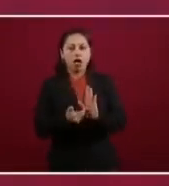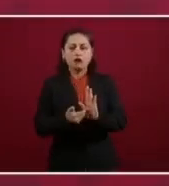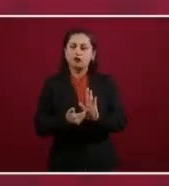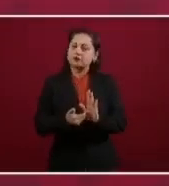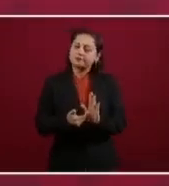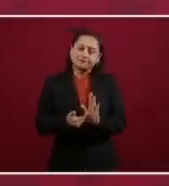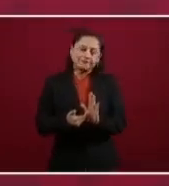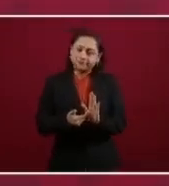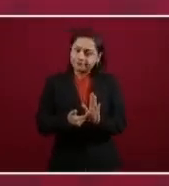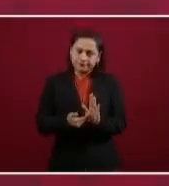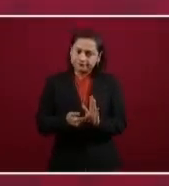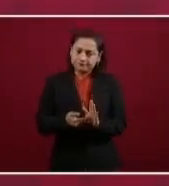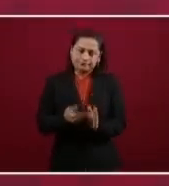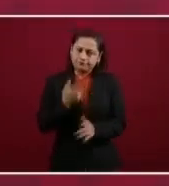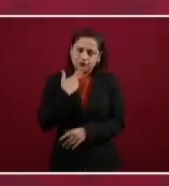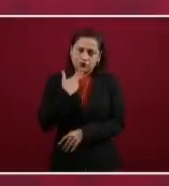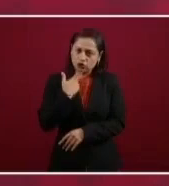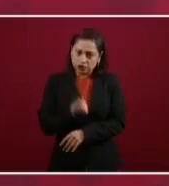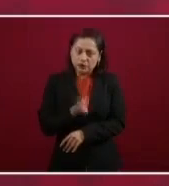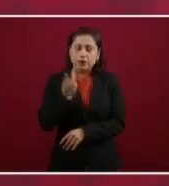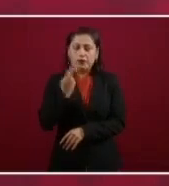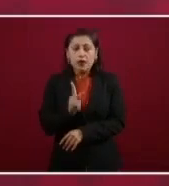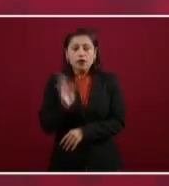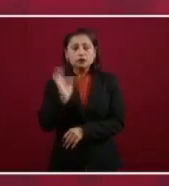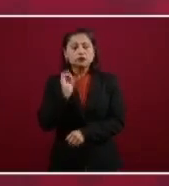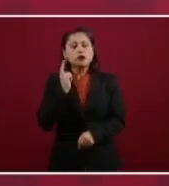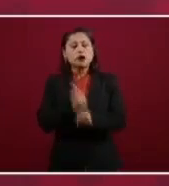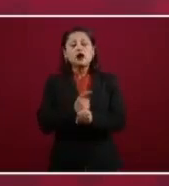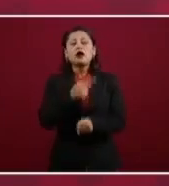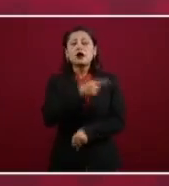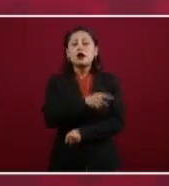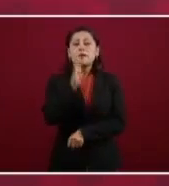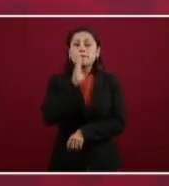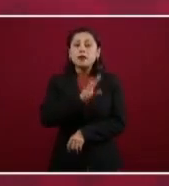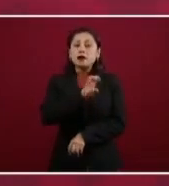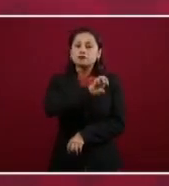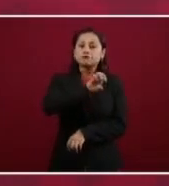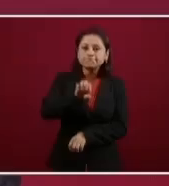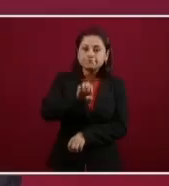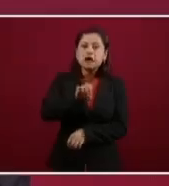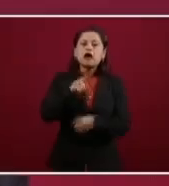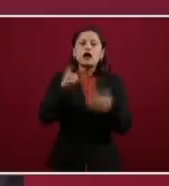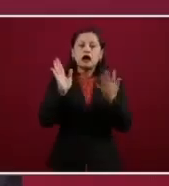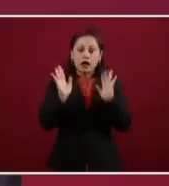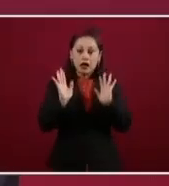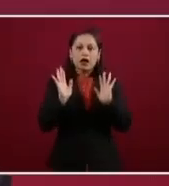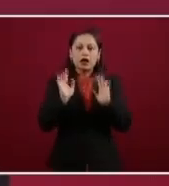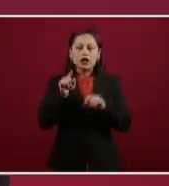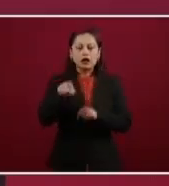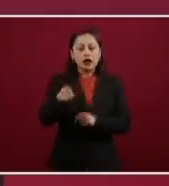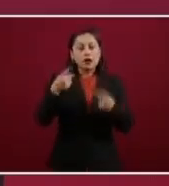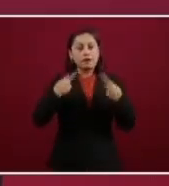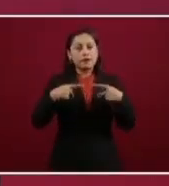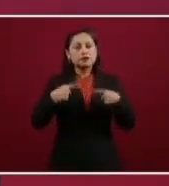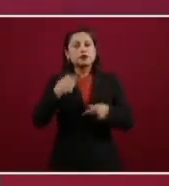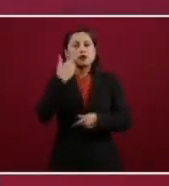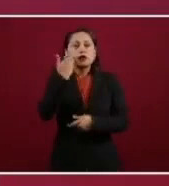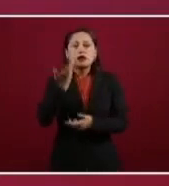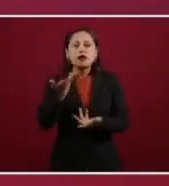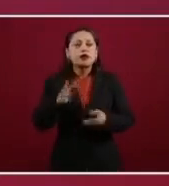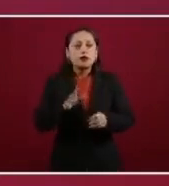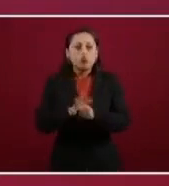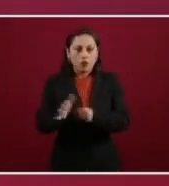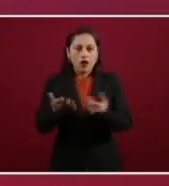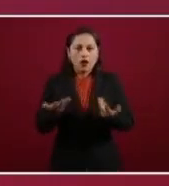una oferta si alguien no se está comportando adecuadamente a satisfacción del consumidor se resuelve el problema en